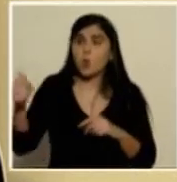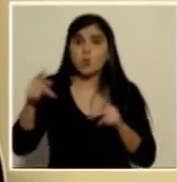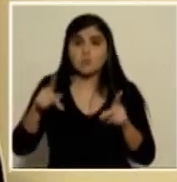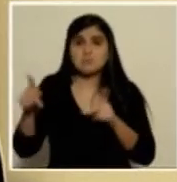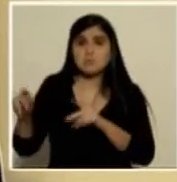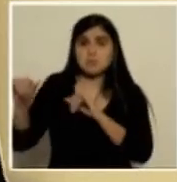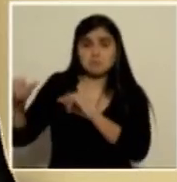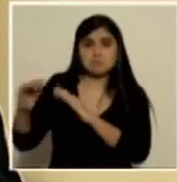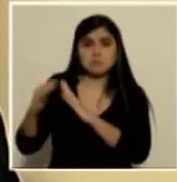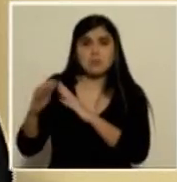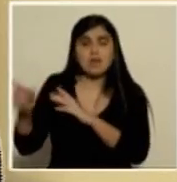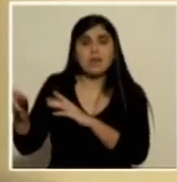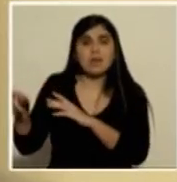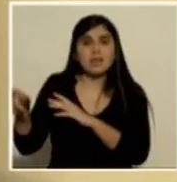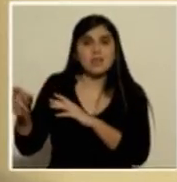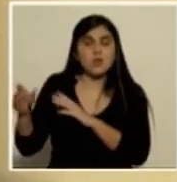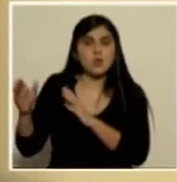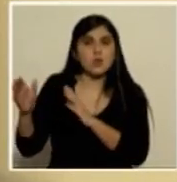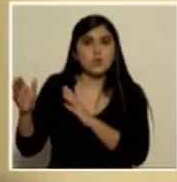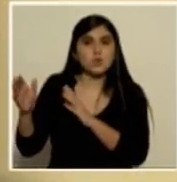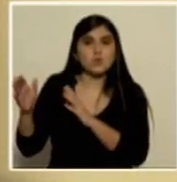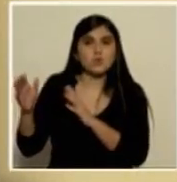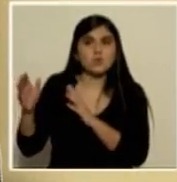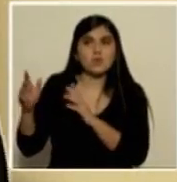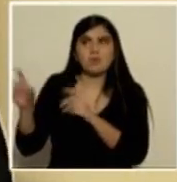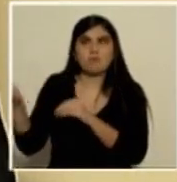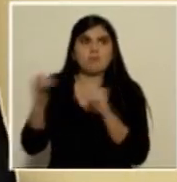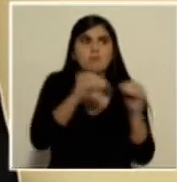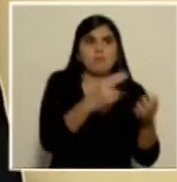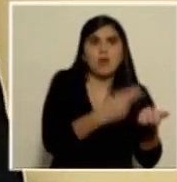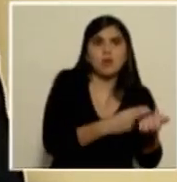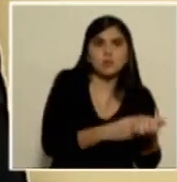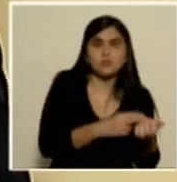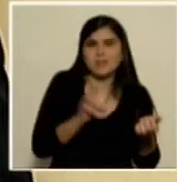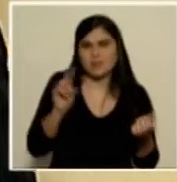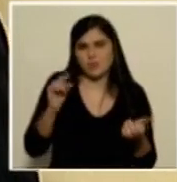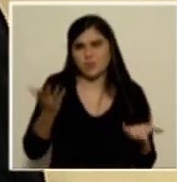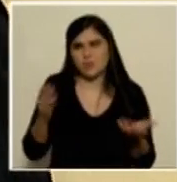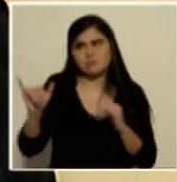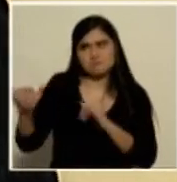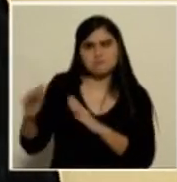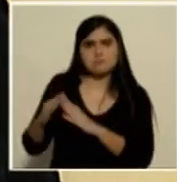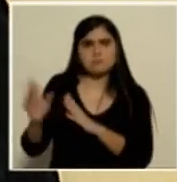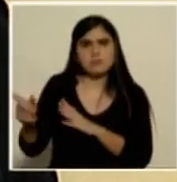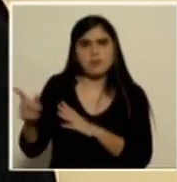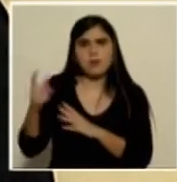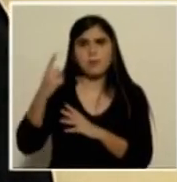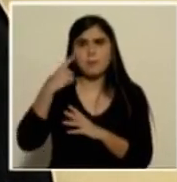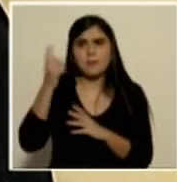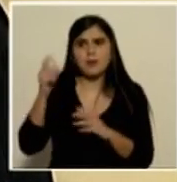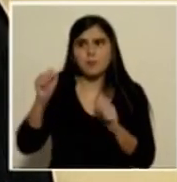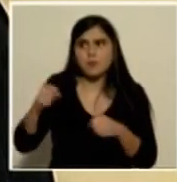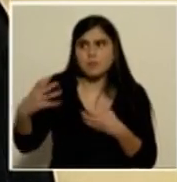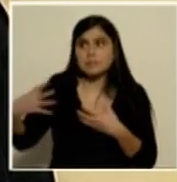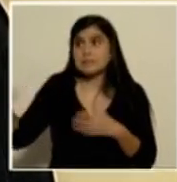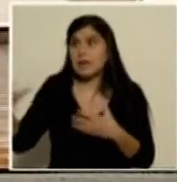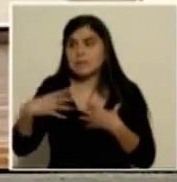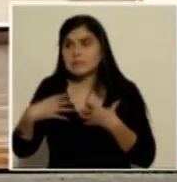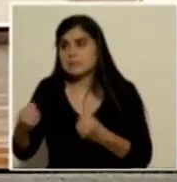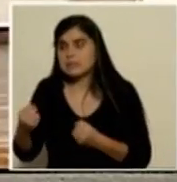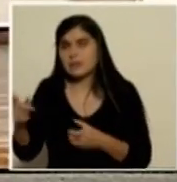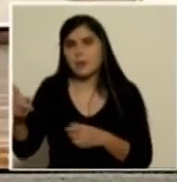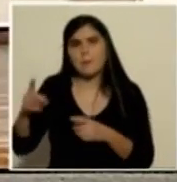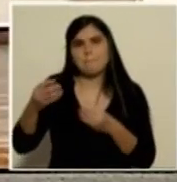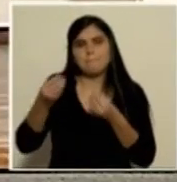justificación, es simplemente una pérdida de recursos y de confusión incluso, seguir haciendo pruebas para dar de alta. Don Daniel, en medio del